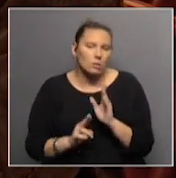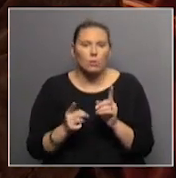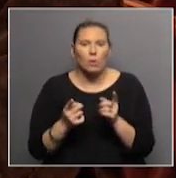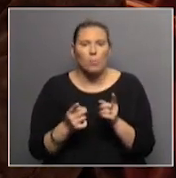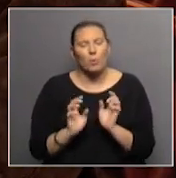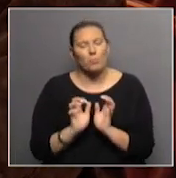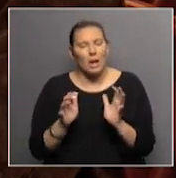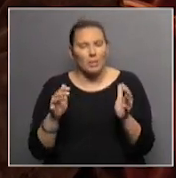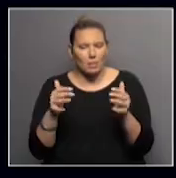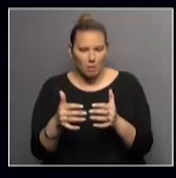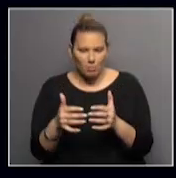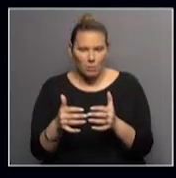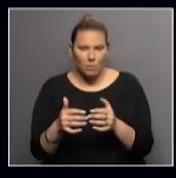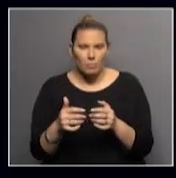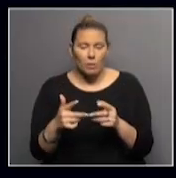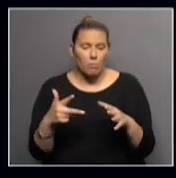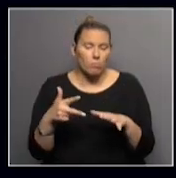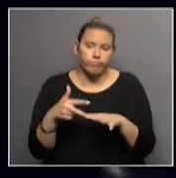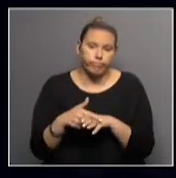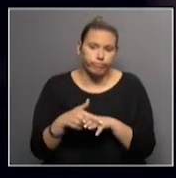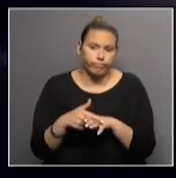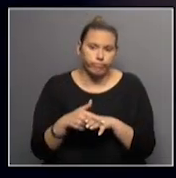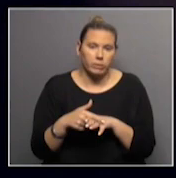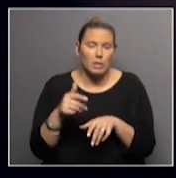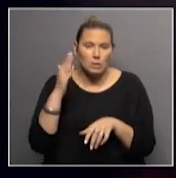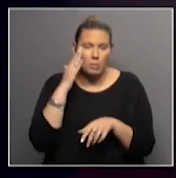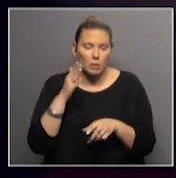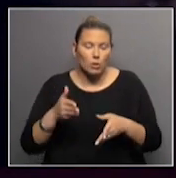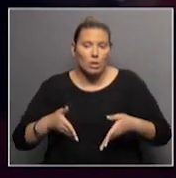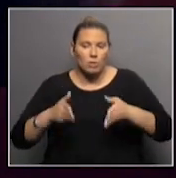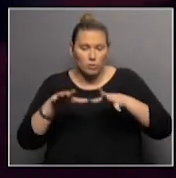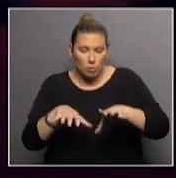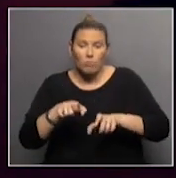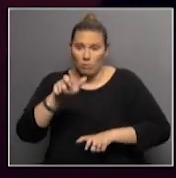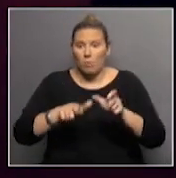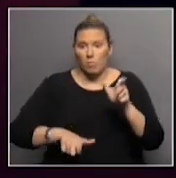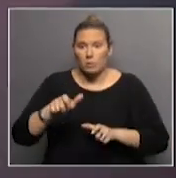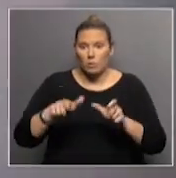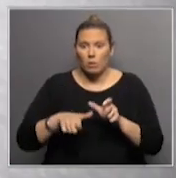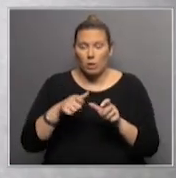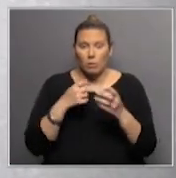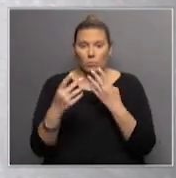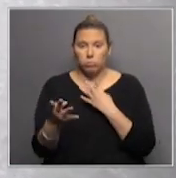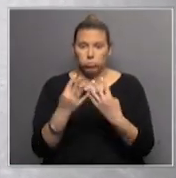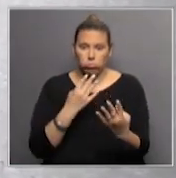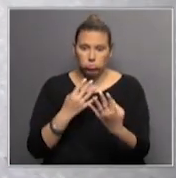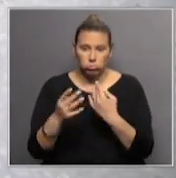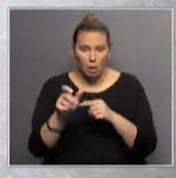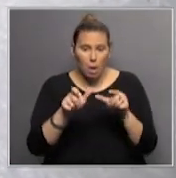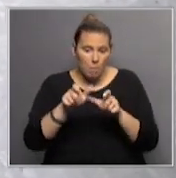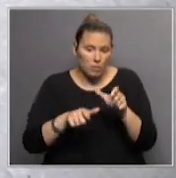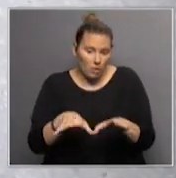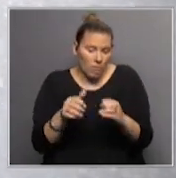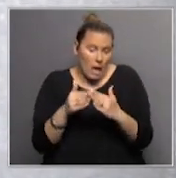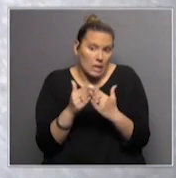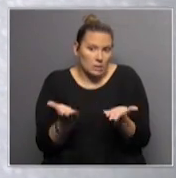de la pandemia, vamos a limitar, porque teniendo en cuenta que es un edificio donde vive gente y donde vamos a transitar, donde hay gente viviendo en su